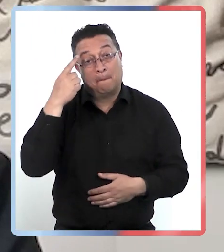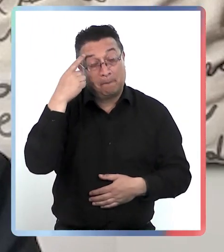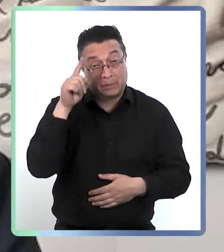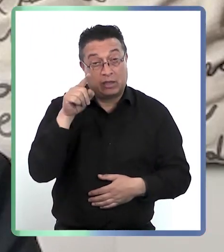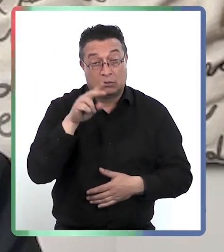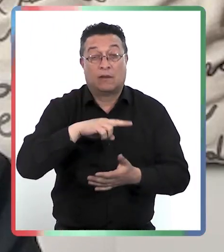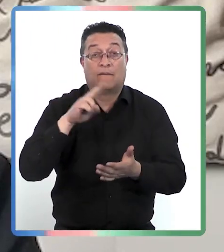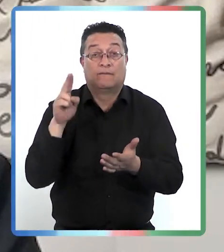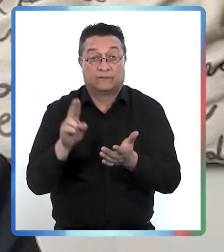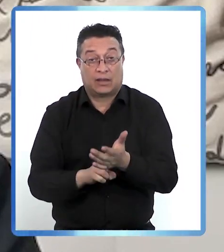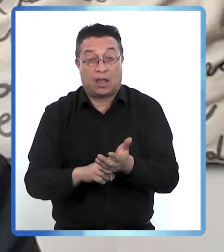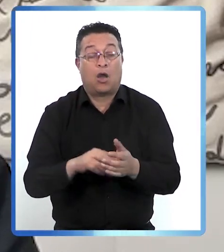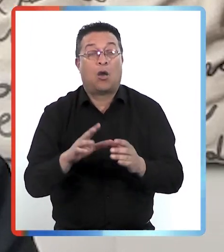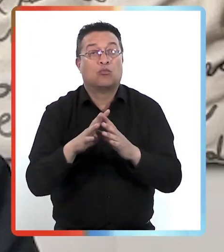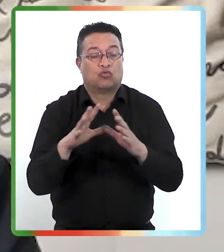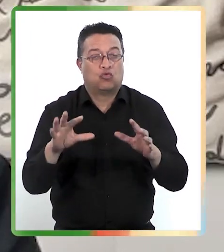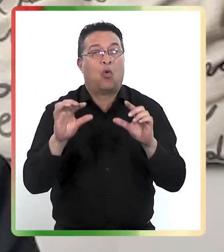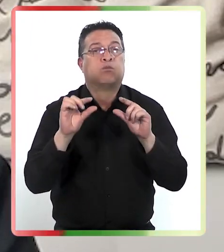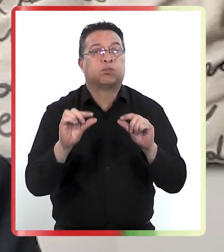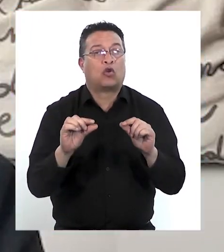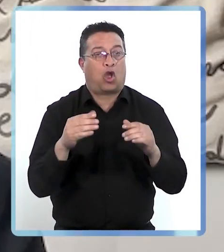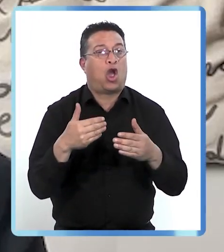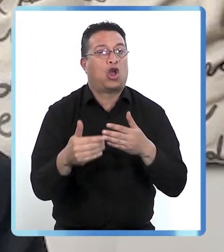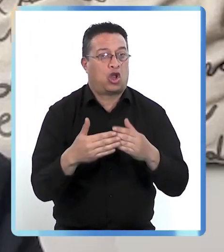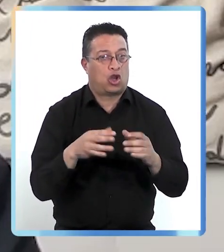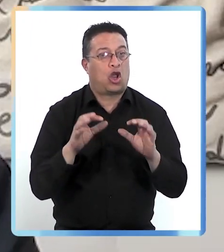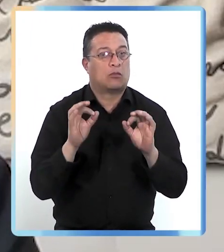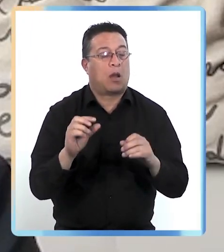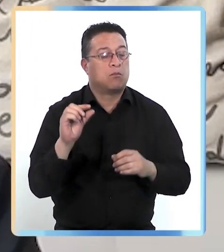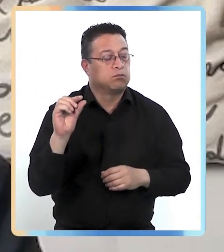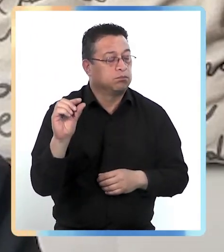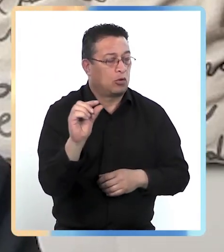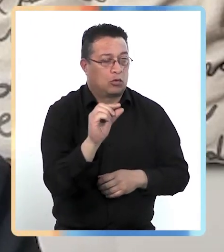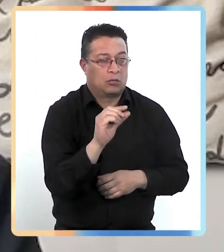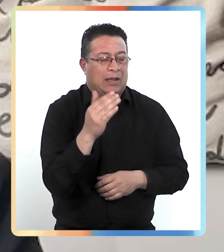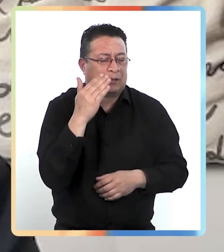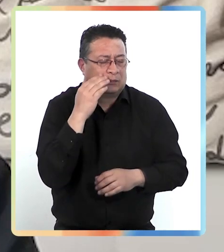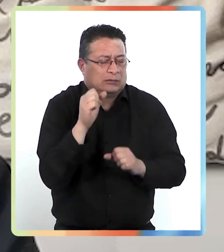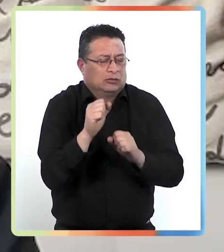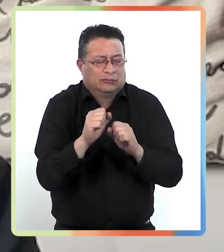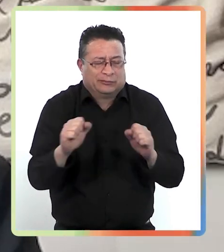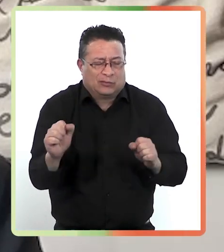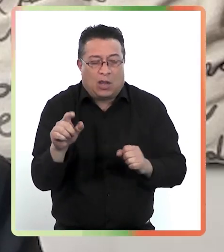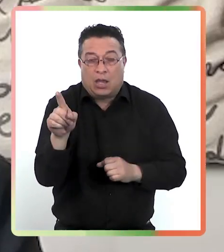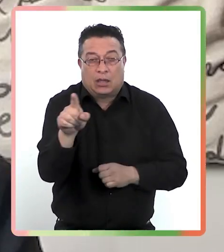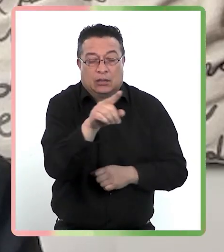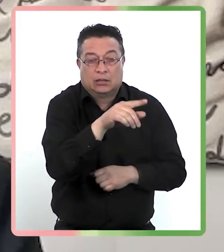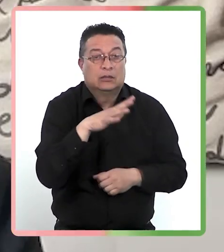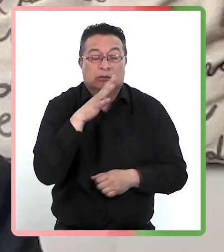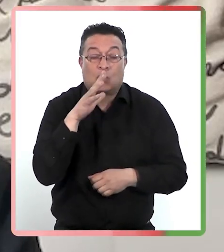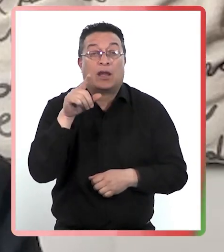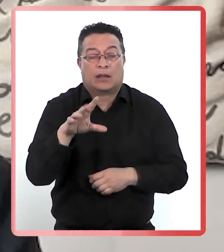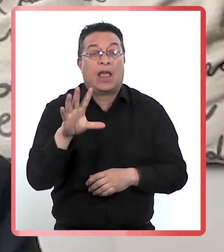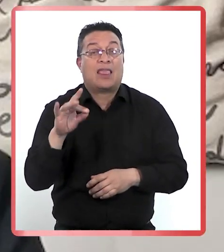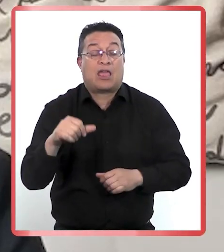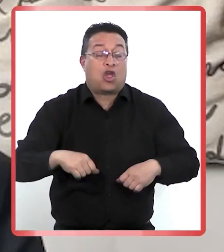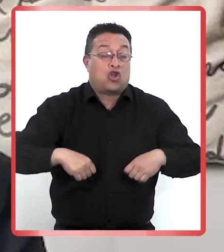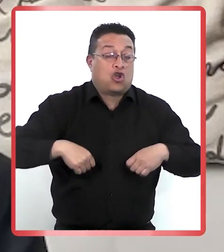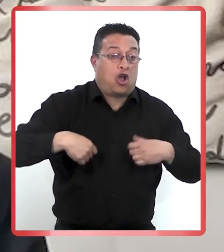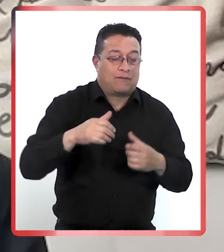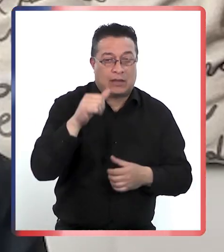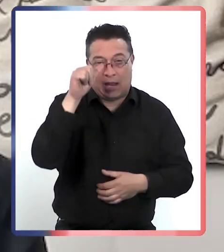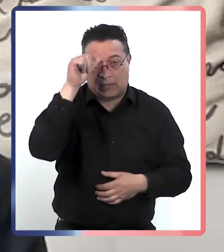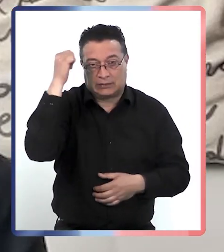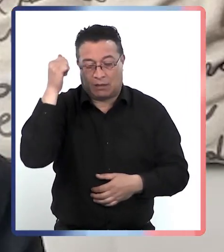Pero realmente es muy poco frecuente, y por decir imposible, que estos pacientes tengan a esa edad